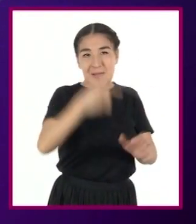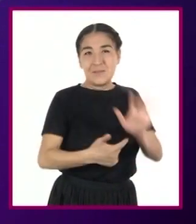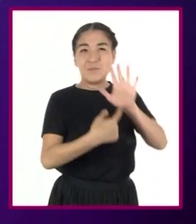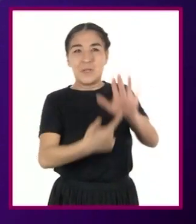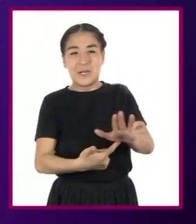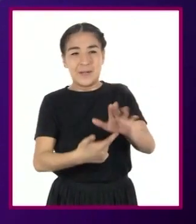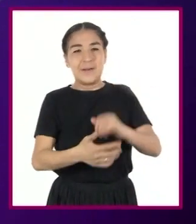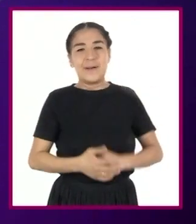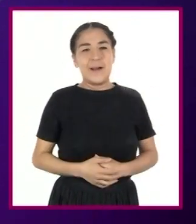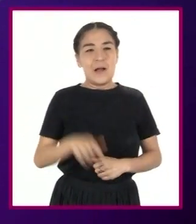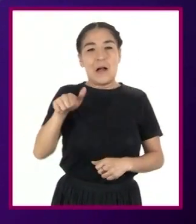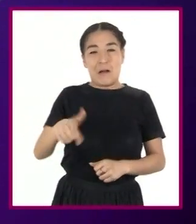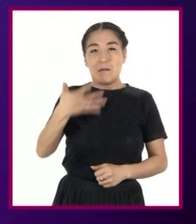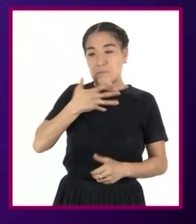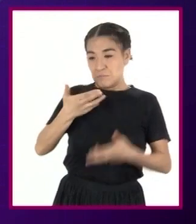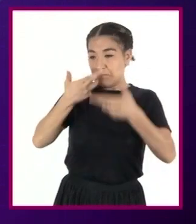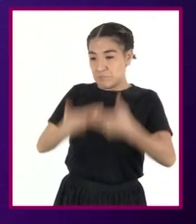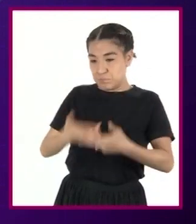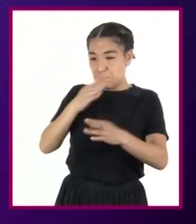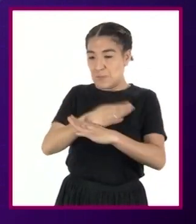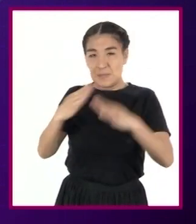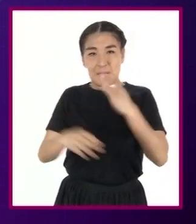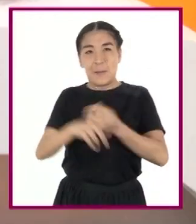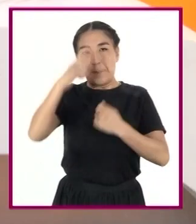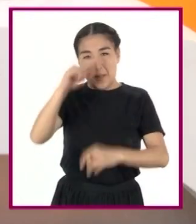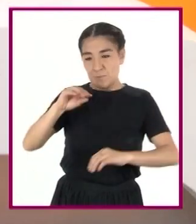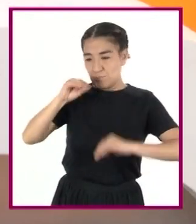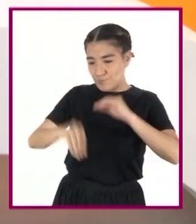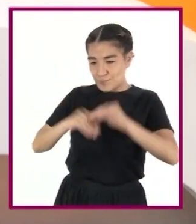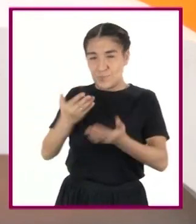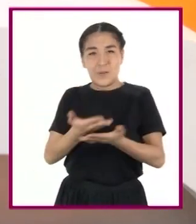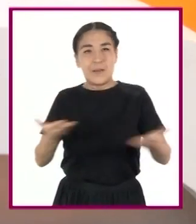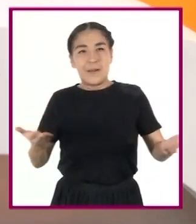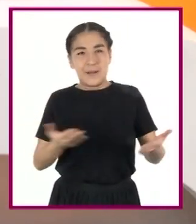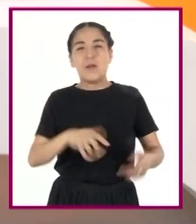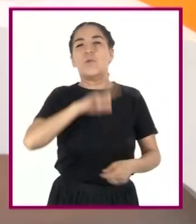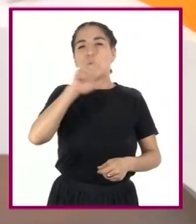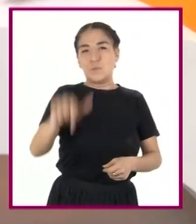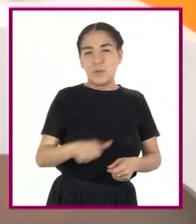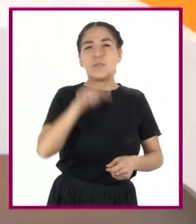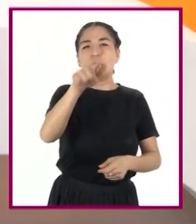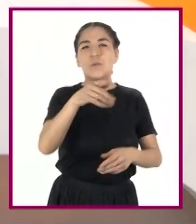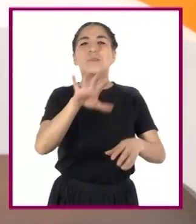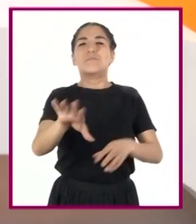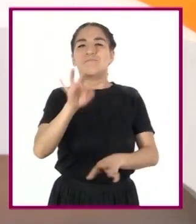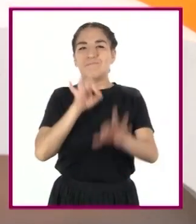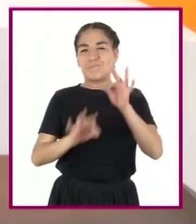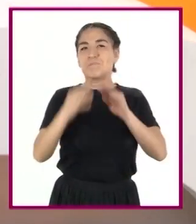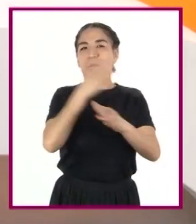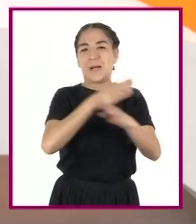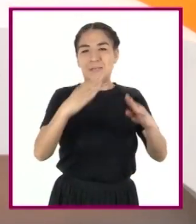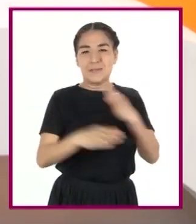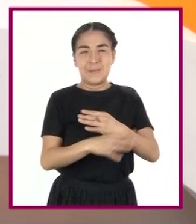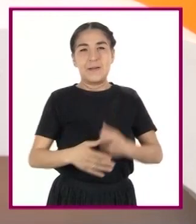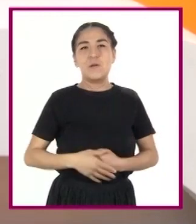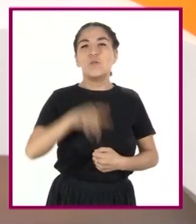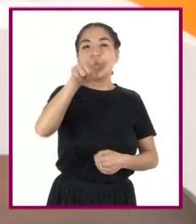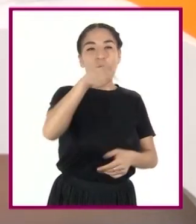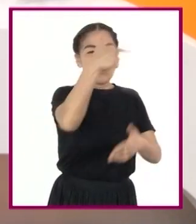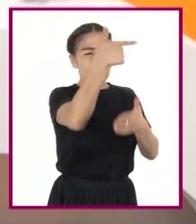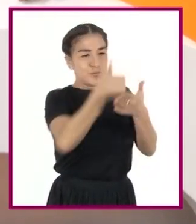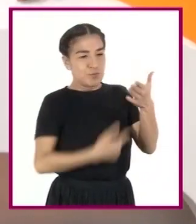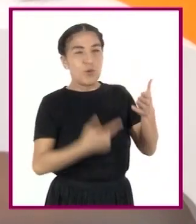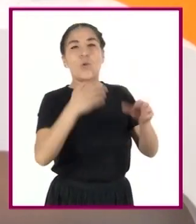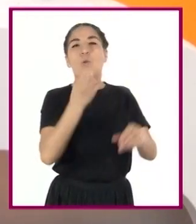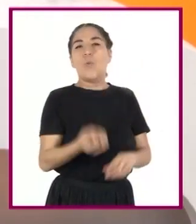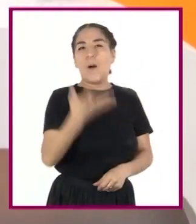cantidad suficiente de material para construirla? El siguiente paso es elegir los materiales. Realizar una lista de ellos y